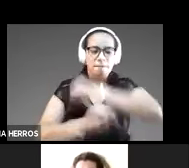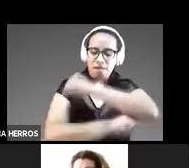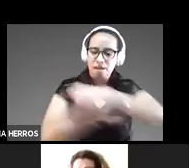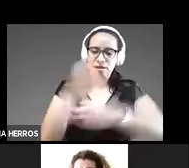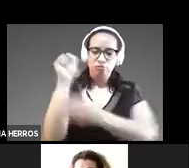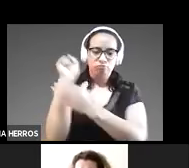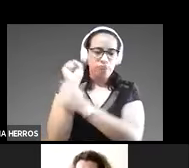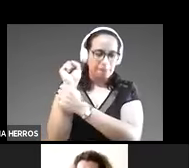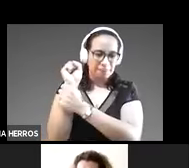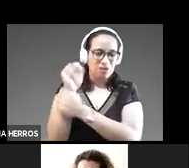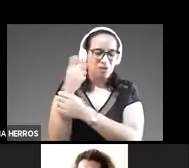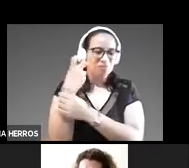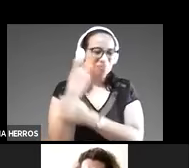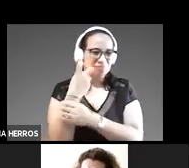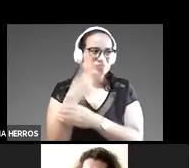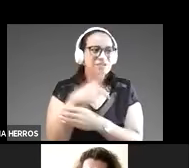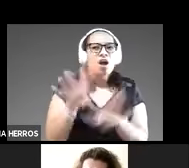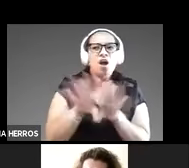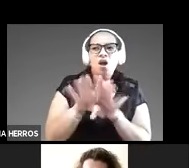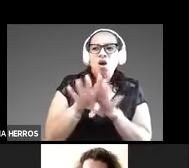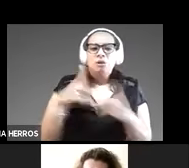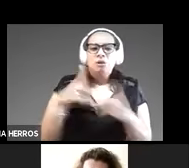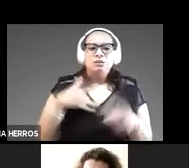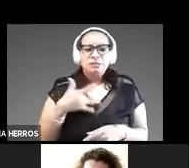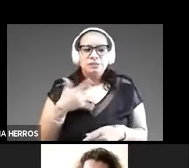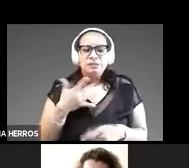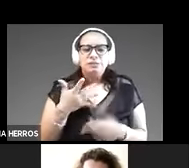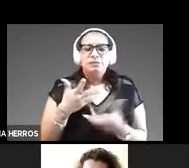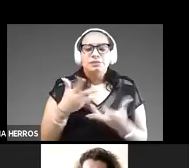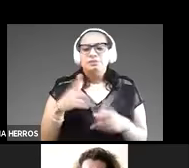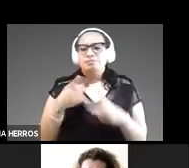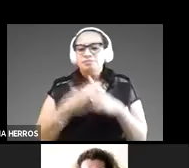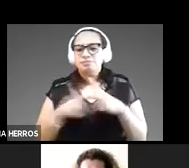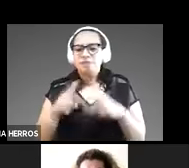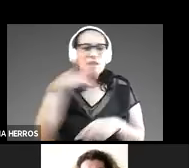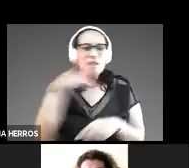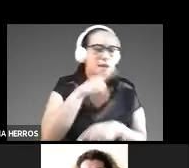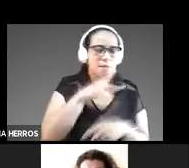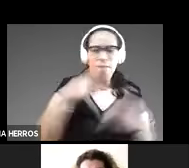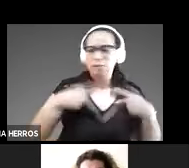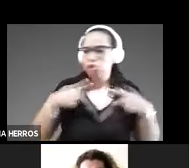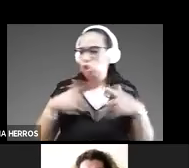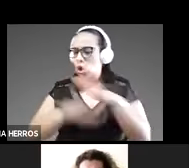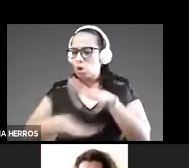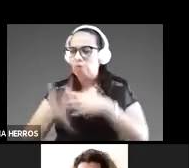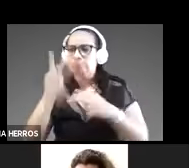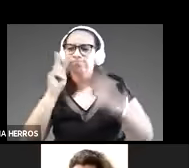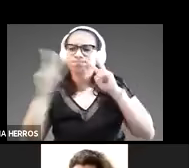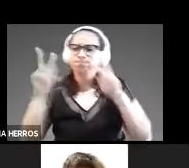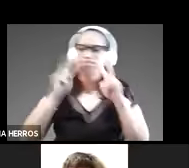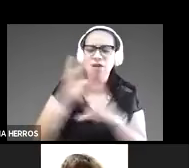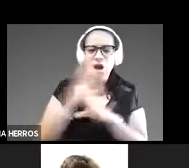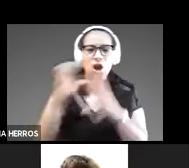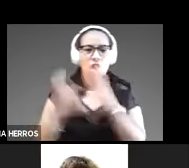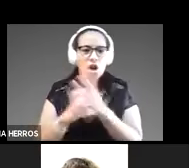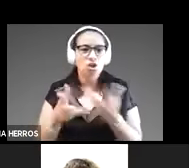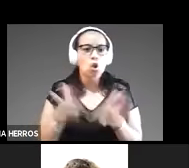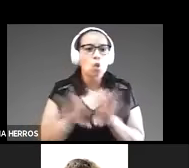todo aquello empezó, bueno, pues rápido, ya había gente del barrio ahí viendo las cosas, en fin, estábamos